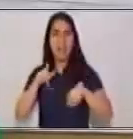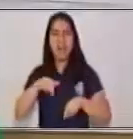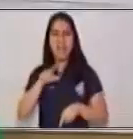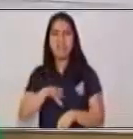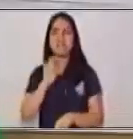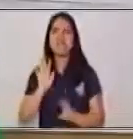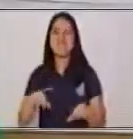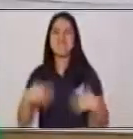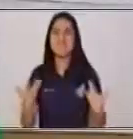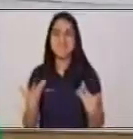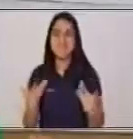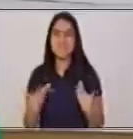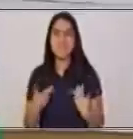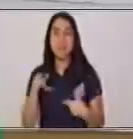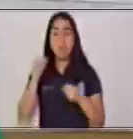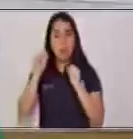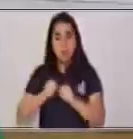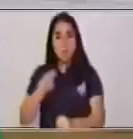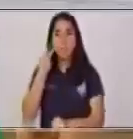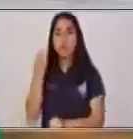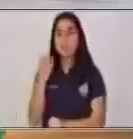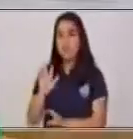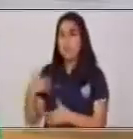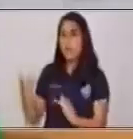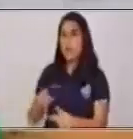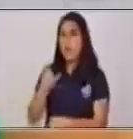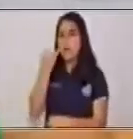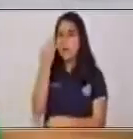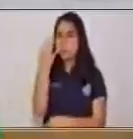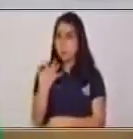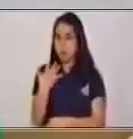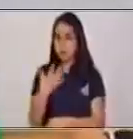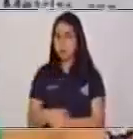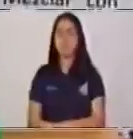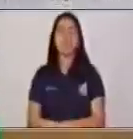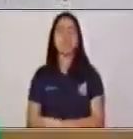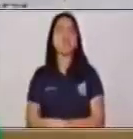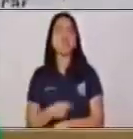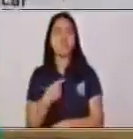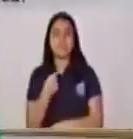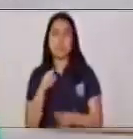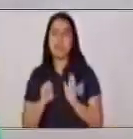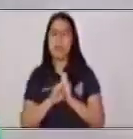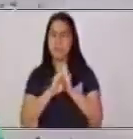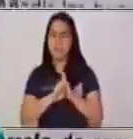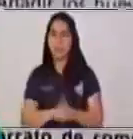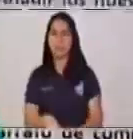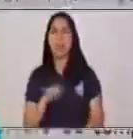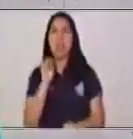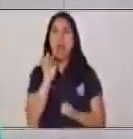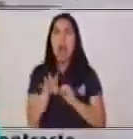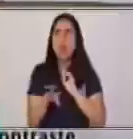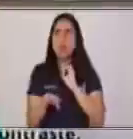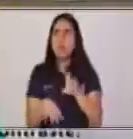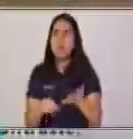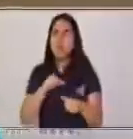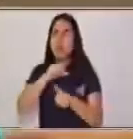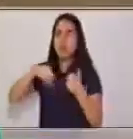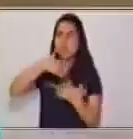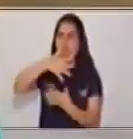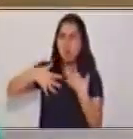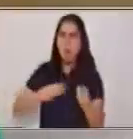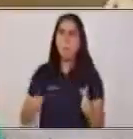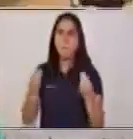encontrar que está una enumeración. Dice, uno de los medios más usados es YouTube, donde no solo